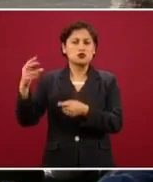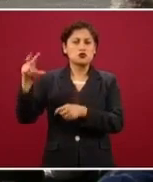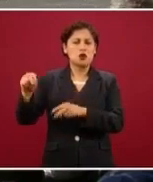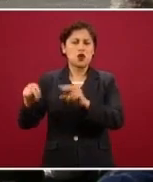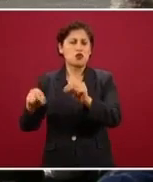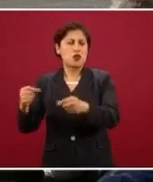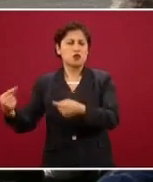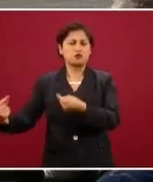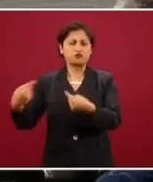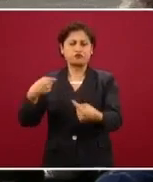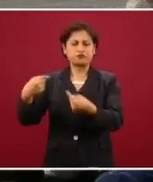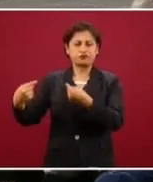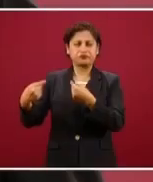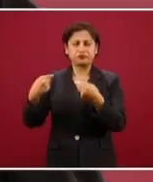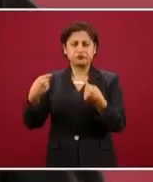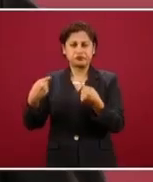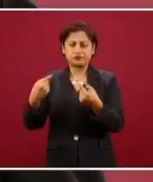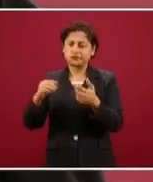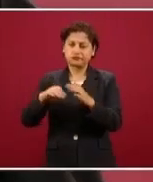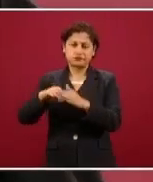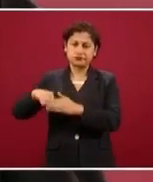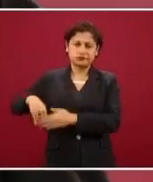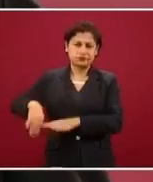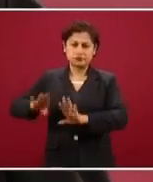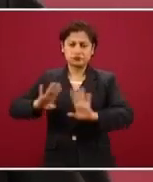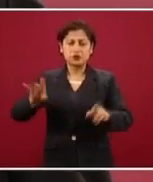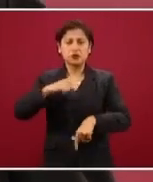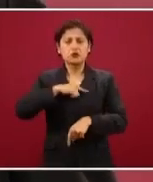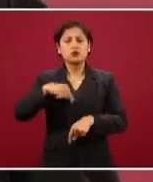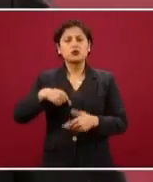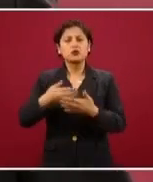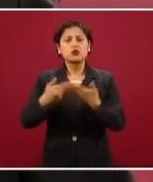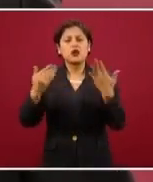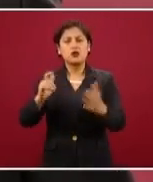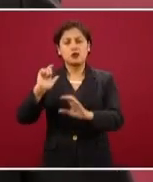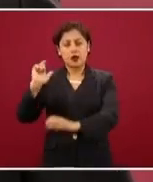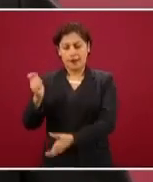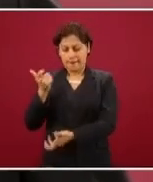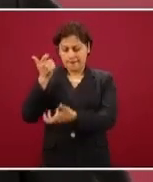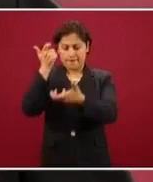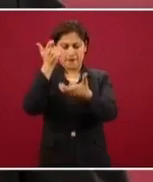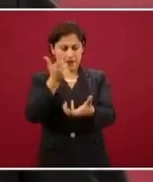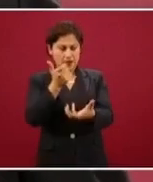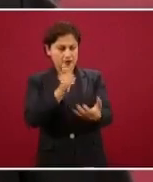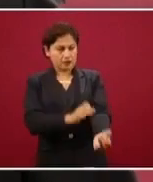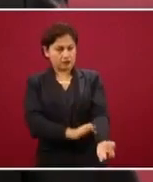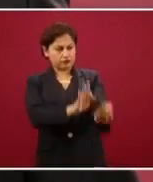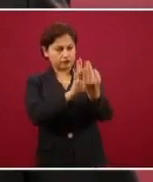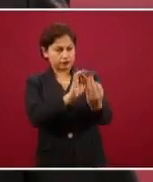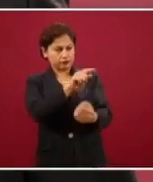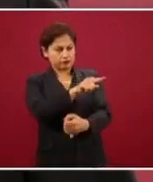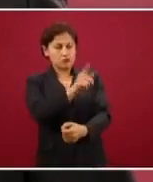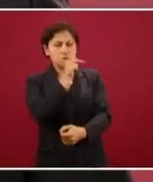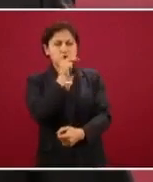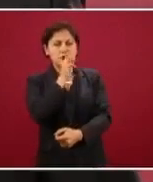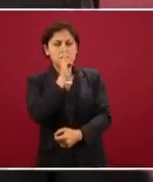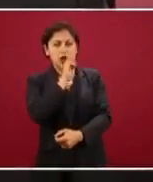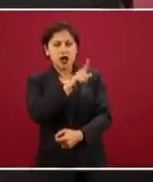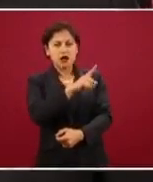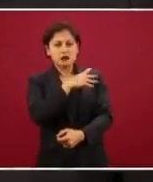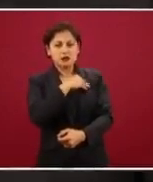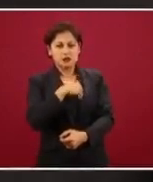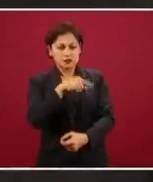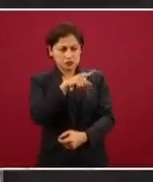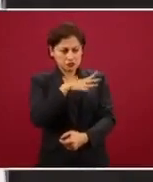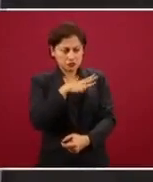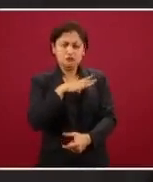el apoyo a las madres, a los padres de esos niños. Siguen recibiendo su apoyo, pero ya que ellos